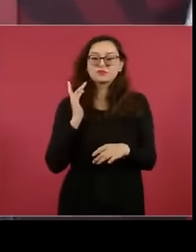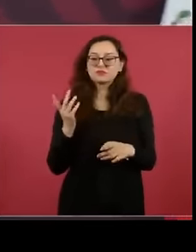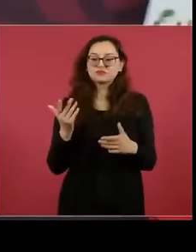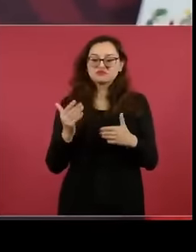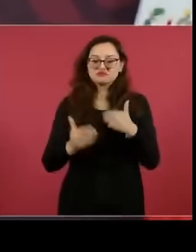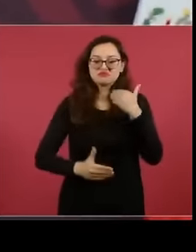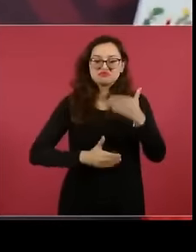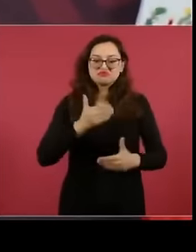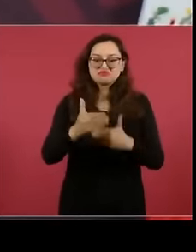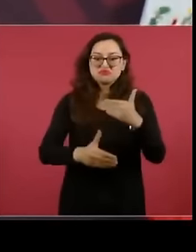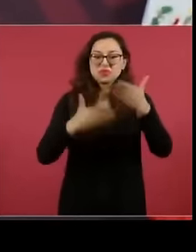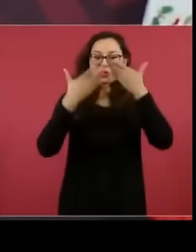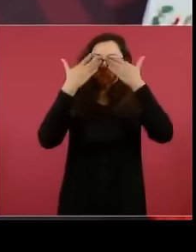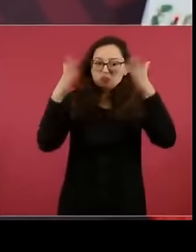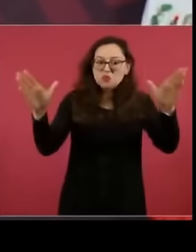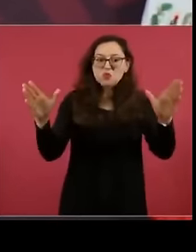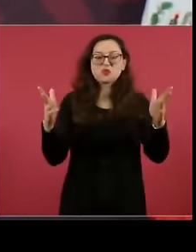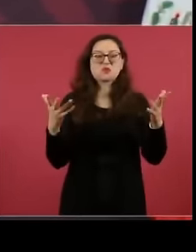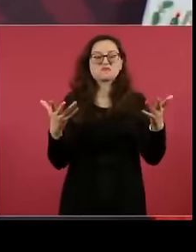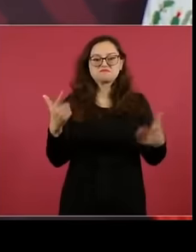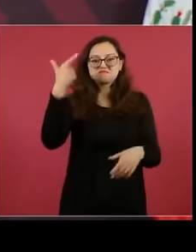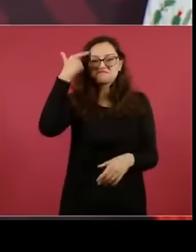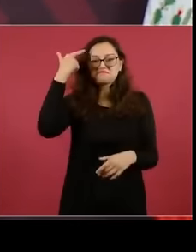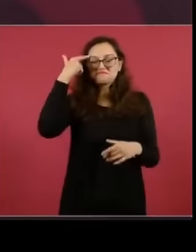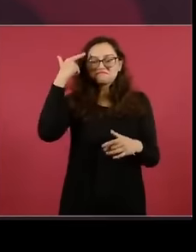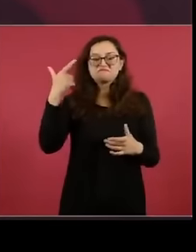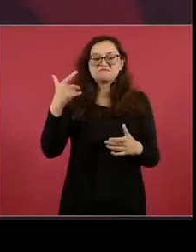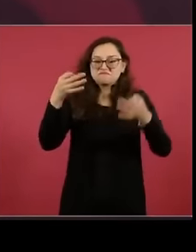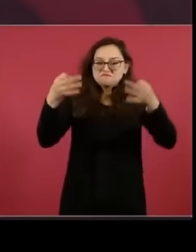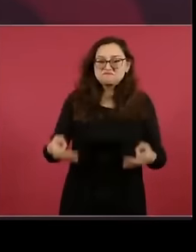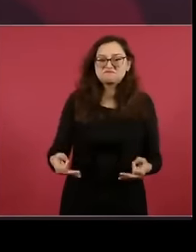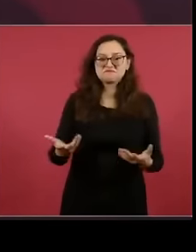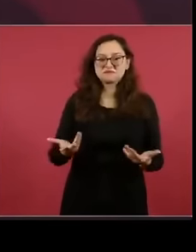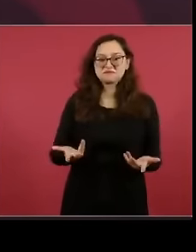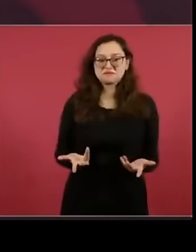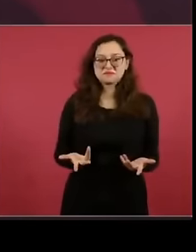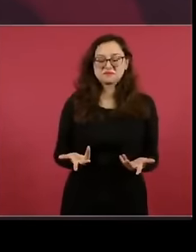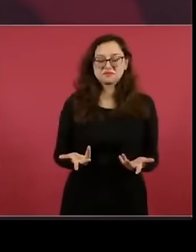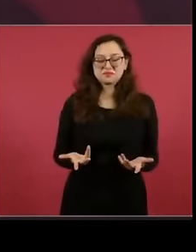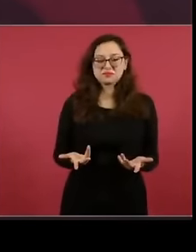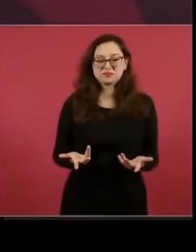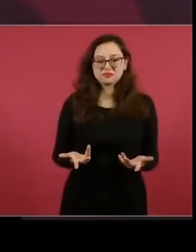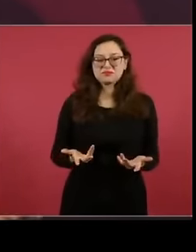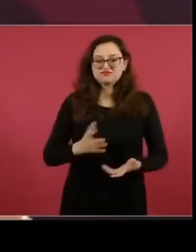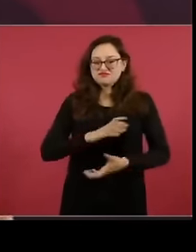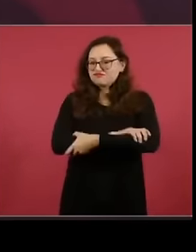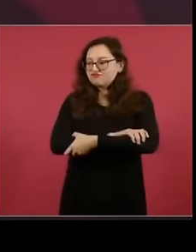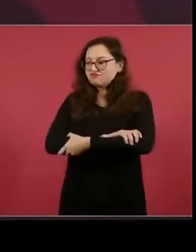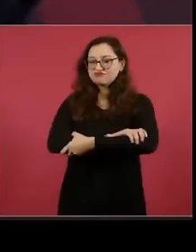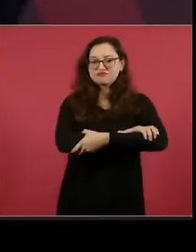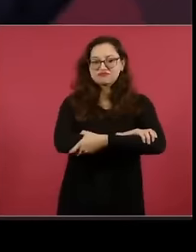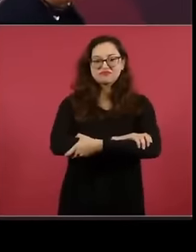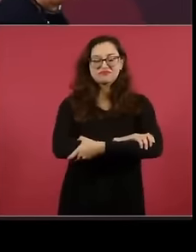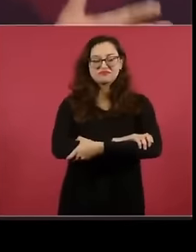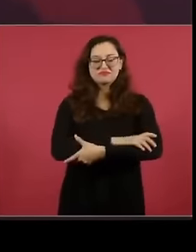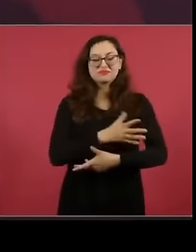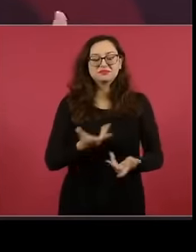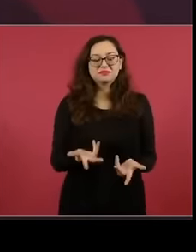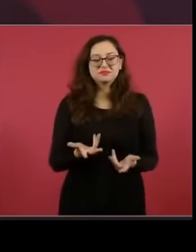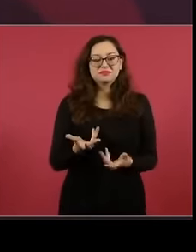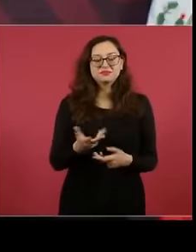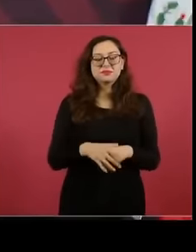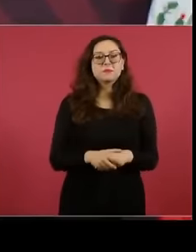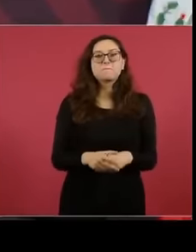que yo siento que presidente ya tenía todo el plan incluso qué iba a decir en su última mañanera incluso decirle a los opositores no pudieron conmigo durante